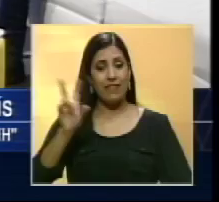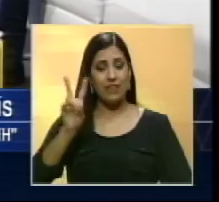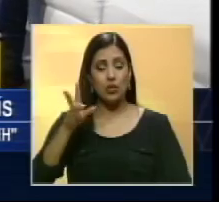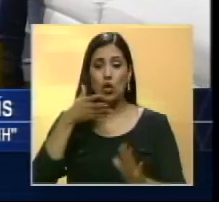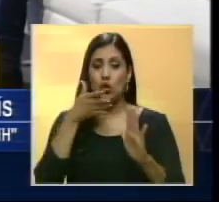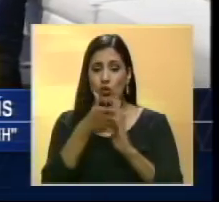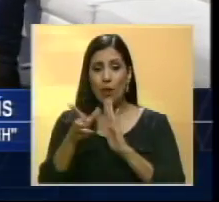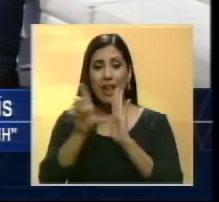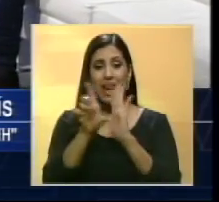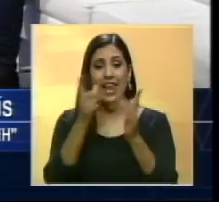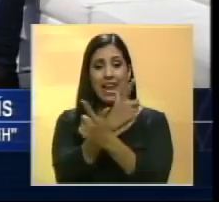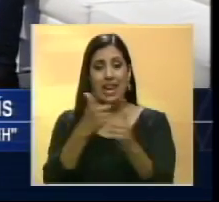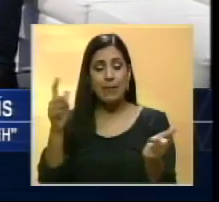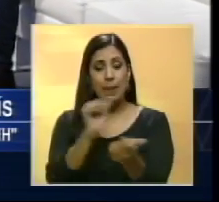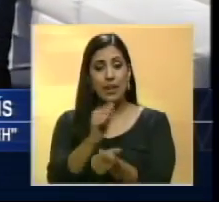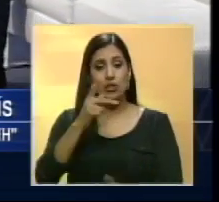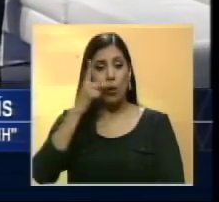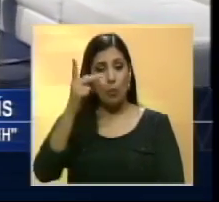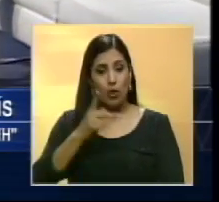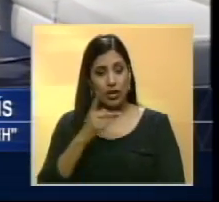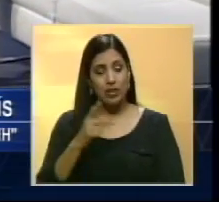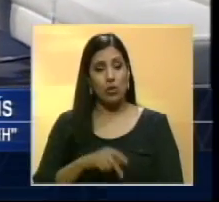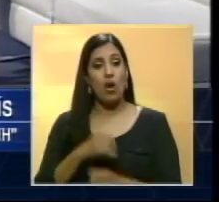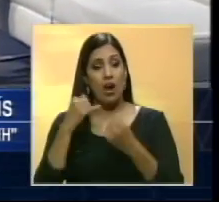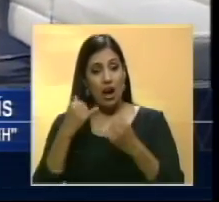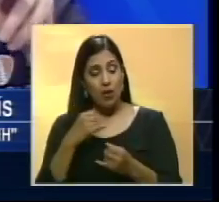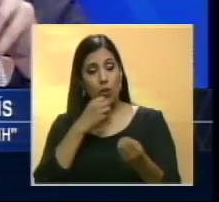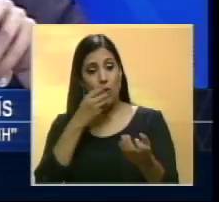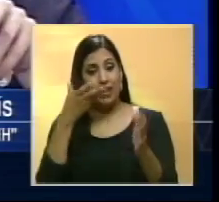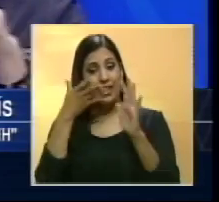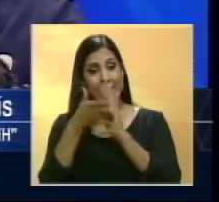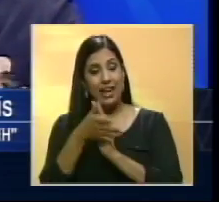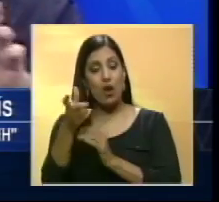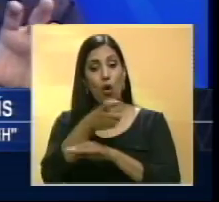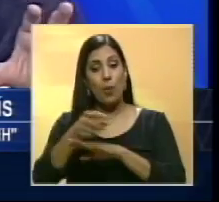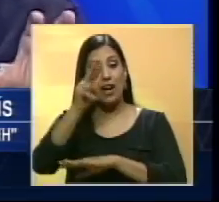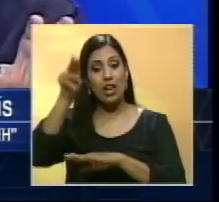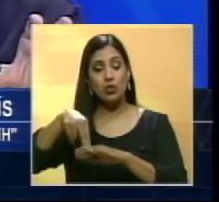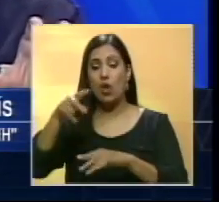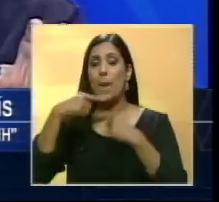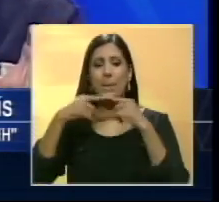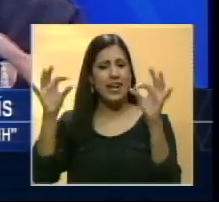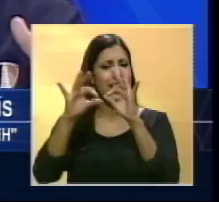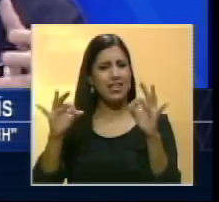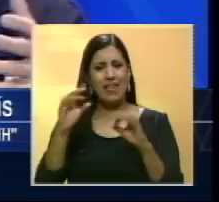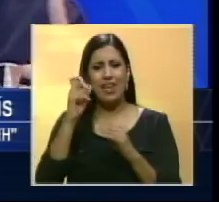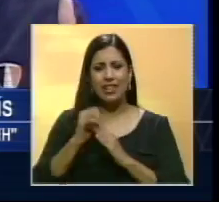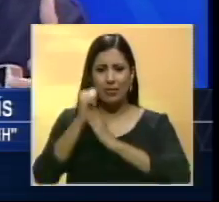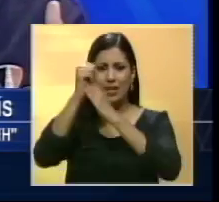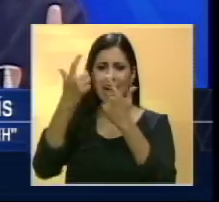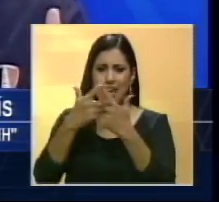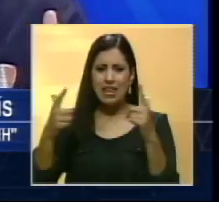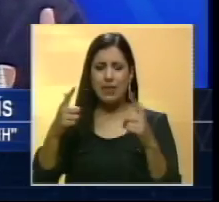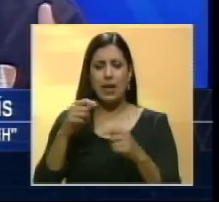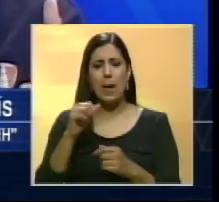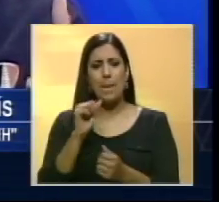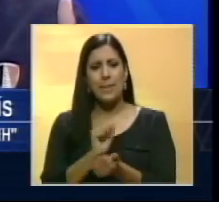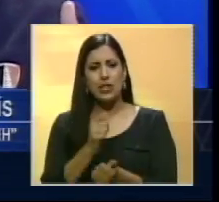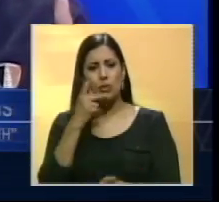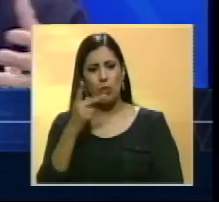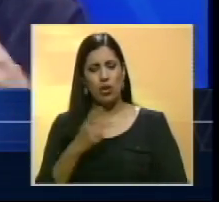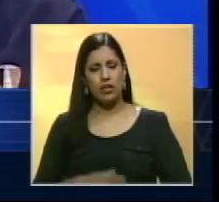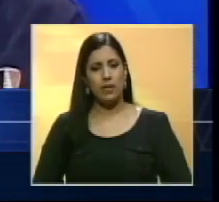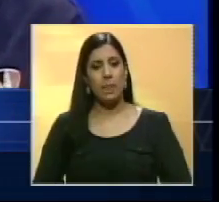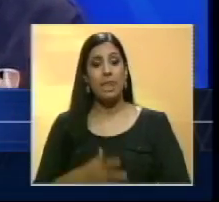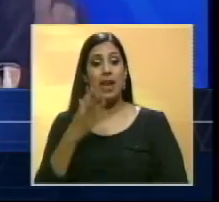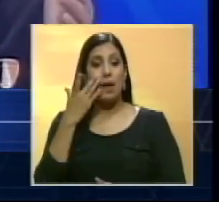sobre la Ley de Amnistía y Reconciliación Nacional. Insistió en que el gobierno nacional no pierde nada liberando a los presos políticos. ¿Cómo hablar de reconciliación mientras que